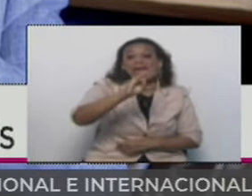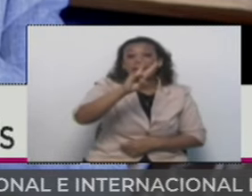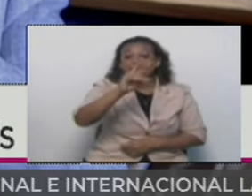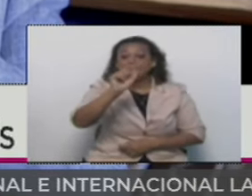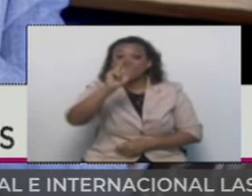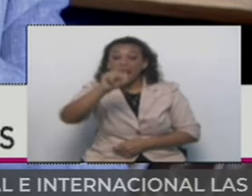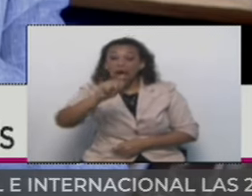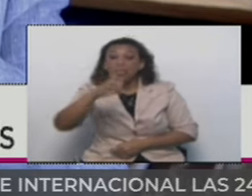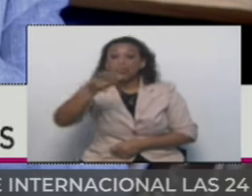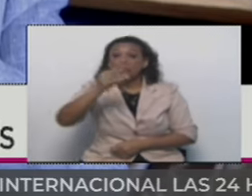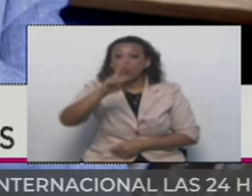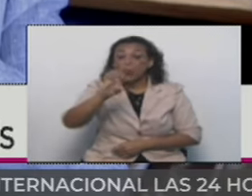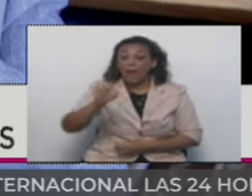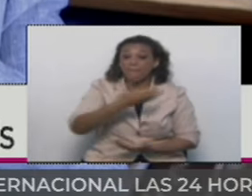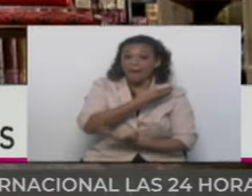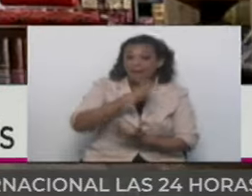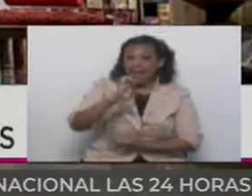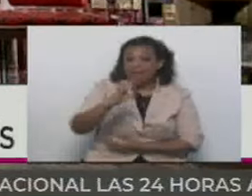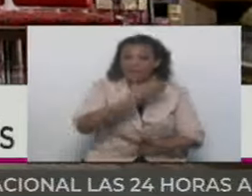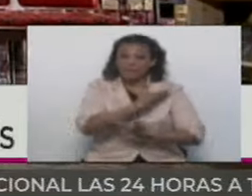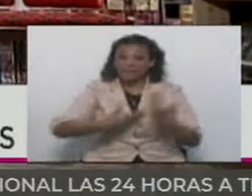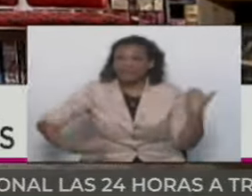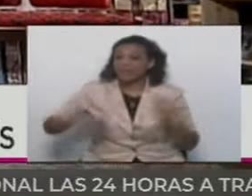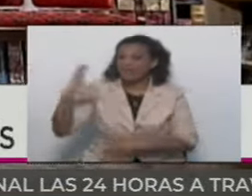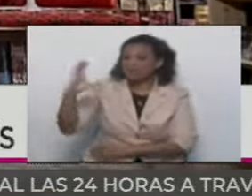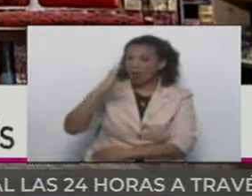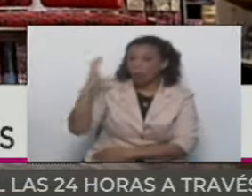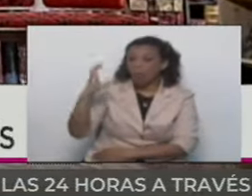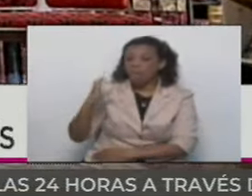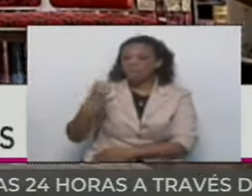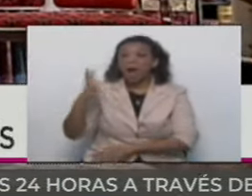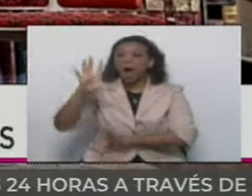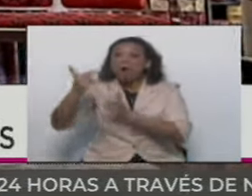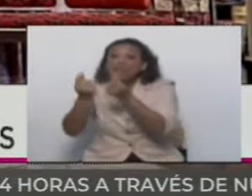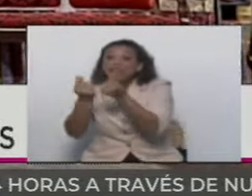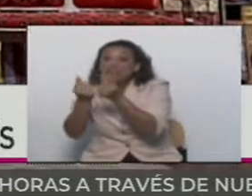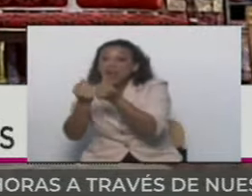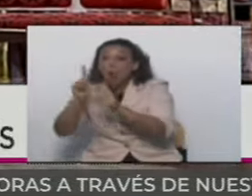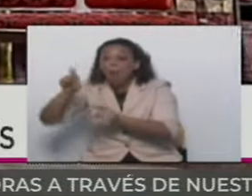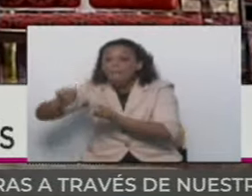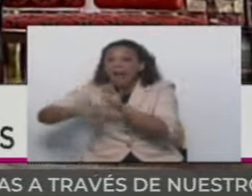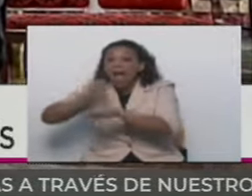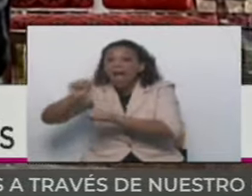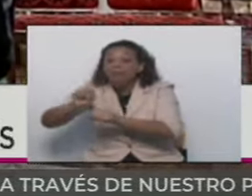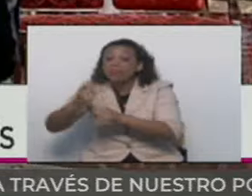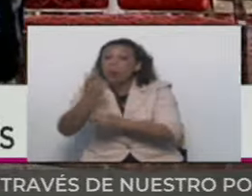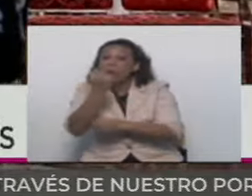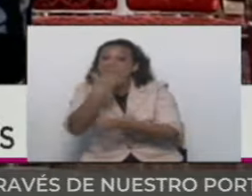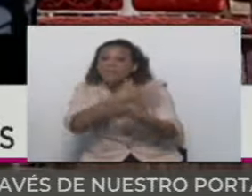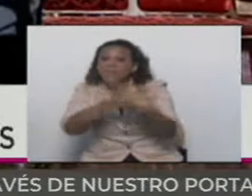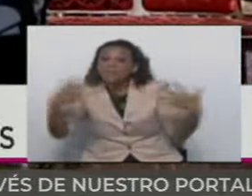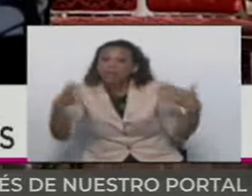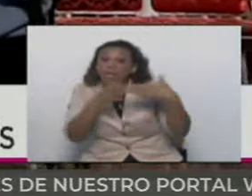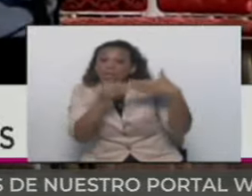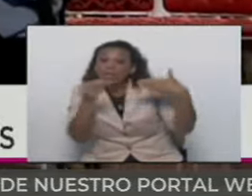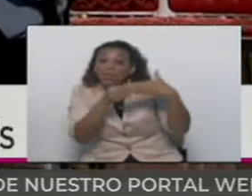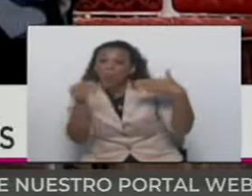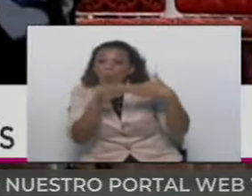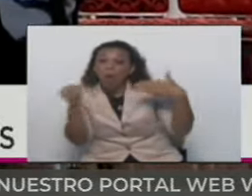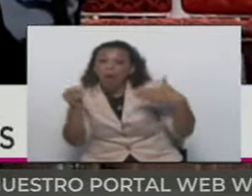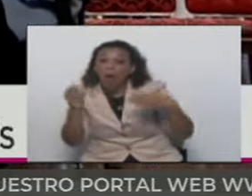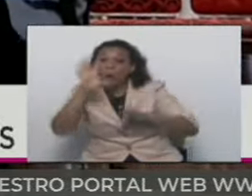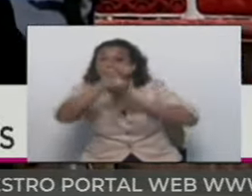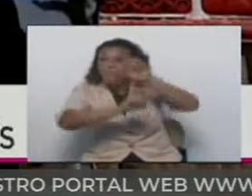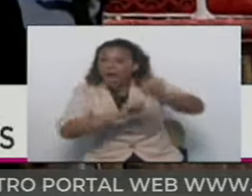presidente. Él pagó eso con dinero del narcotráfico, poco más de 11 millones de dólares. Y